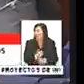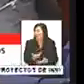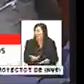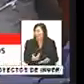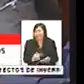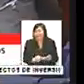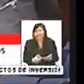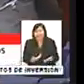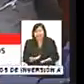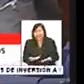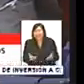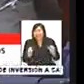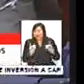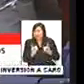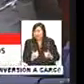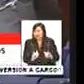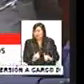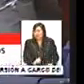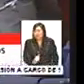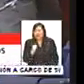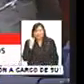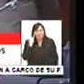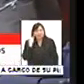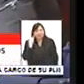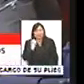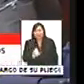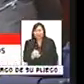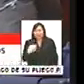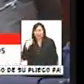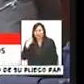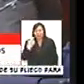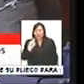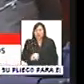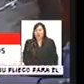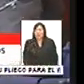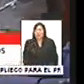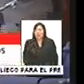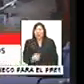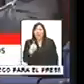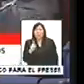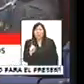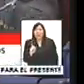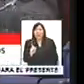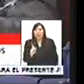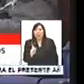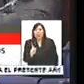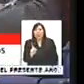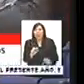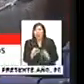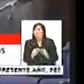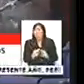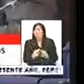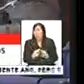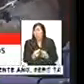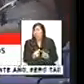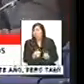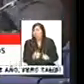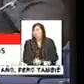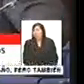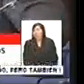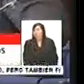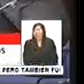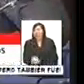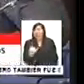aumente que se dedique a instalar ideales políticos ideas de un sector o del otro